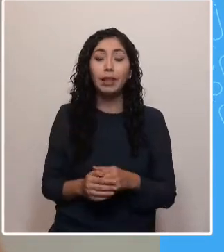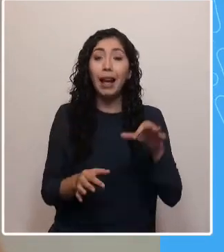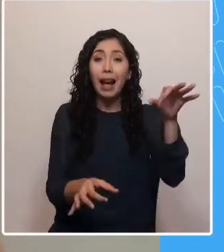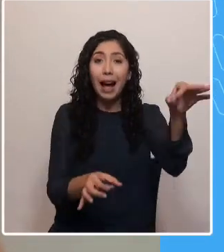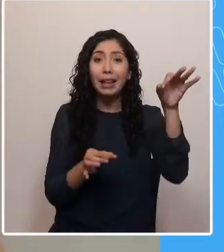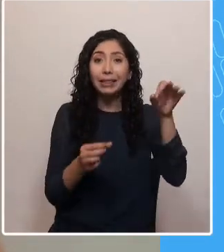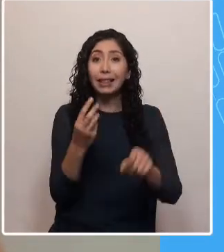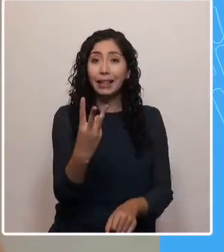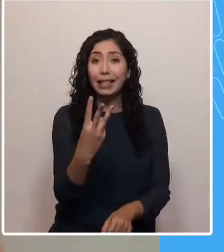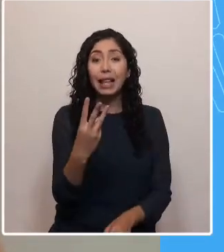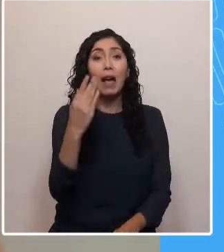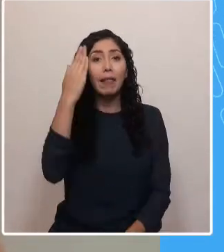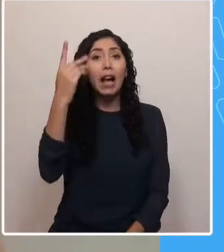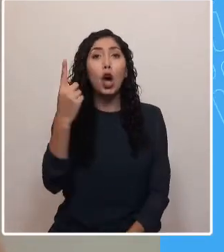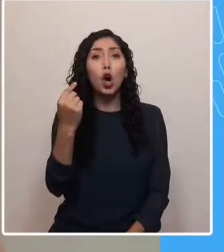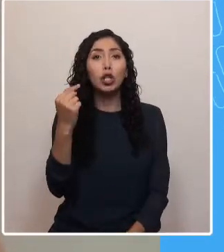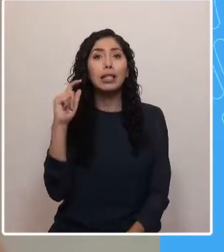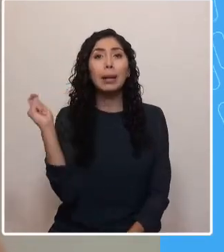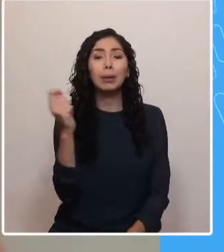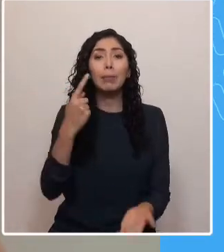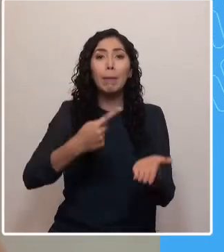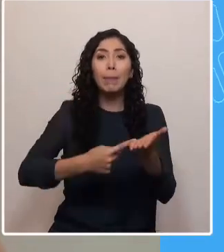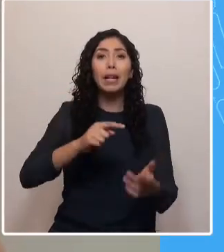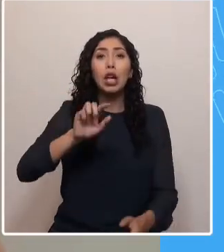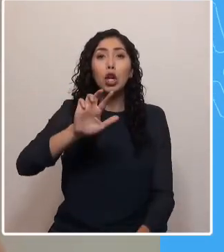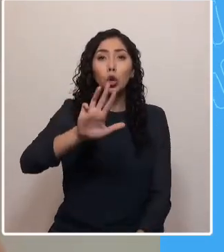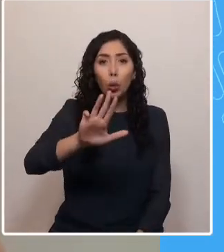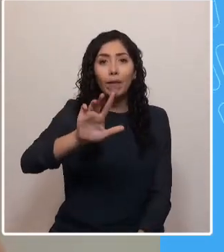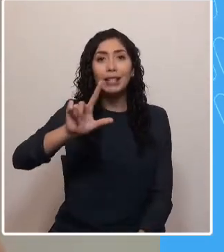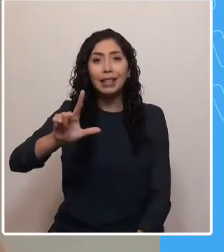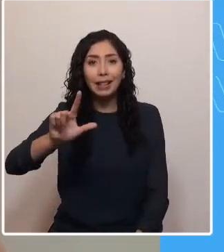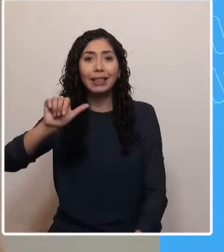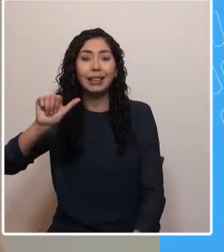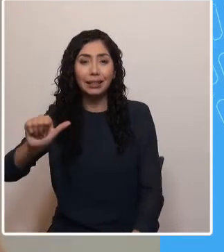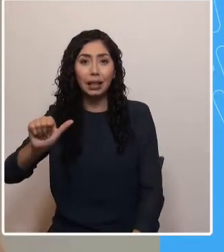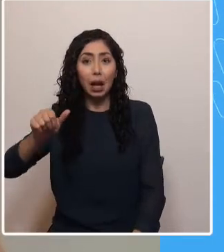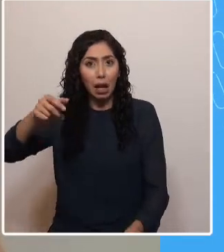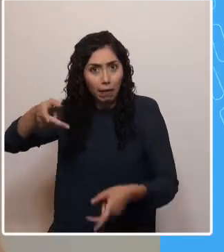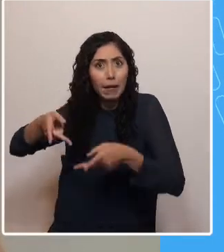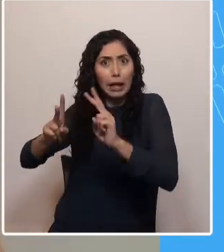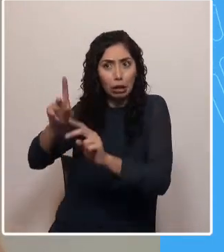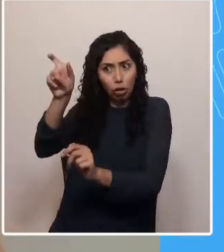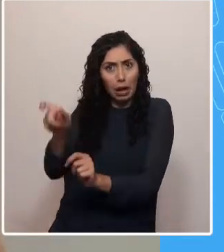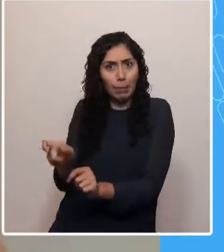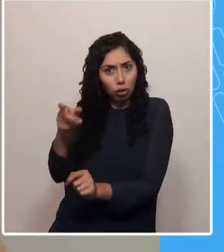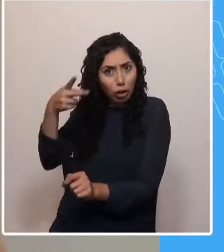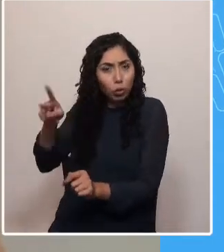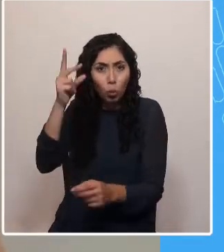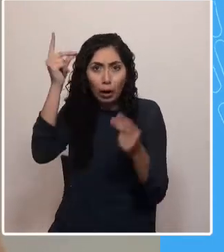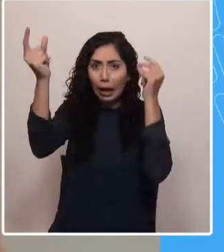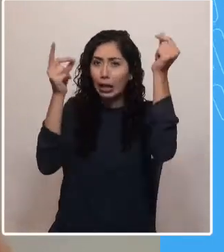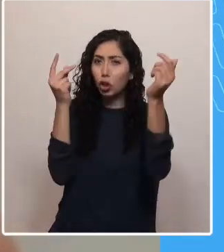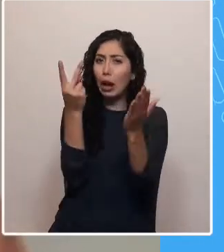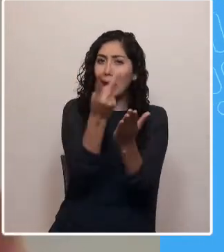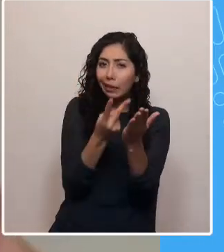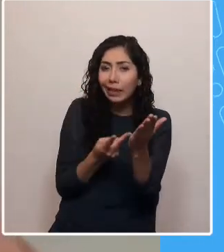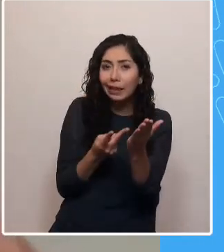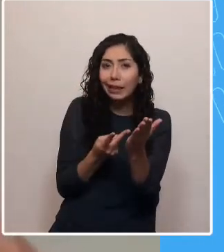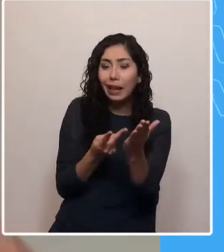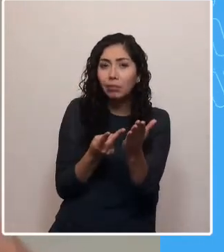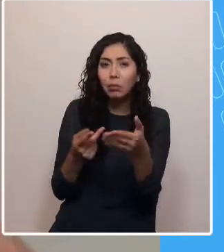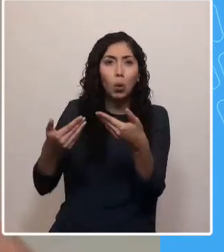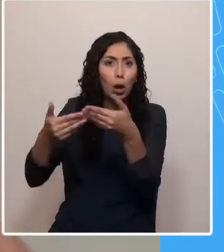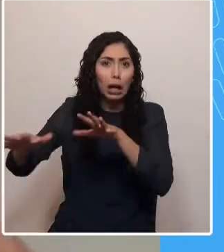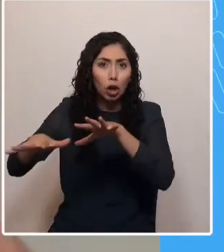de septiembre de 1976, el derecho de autor sobre sus creaciones artísticas y intelectuales de cualquier especie por el tiempo